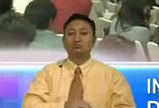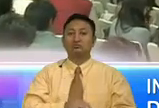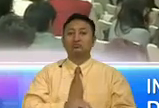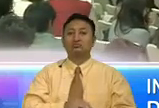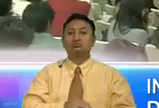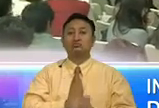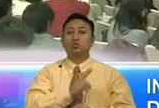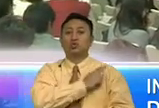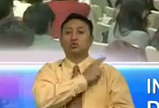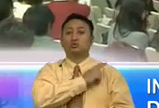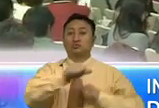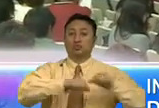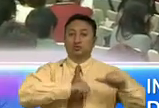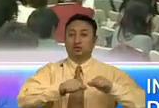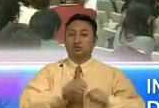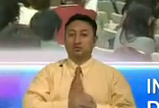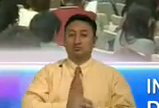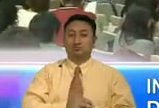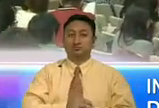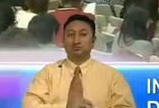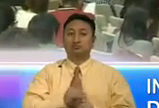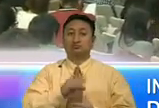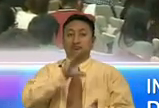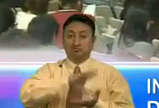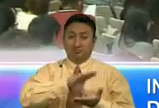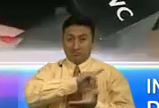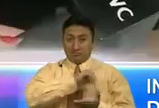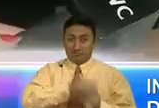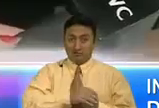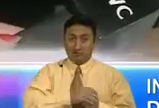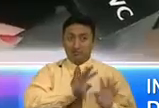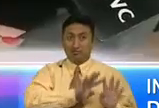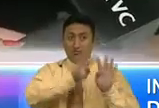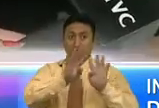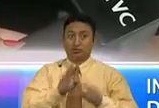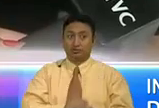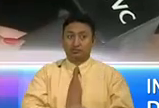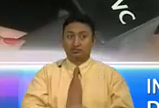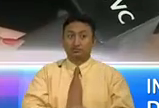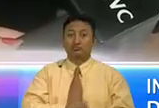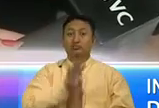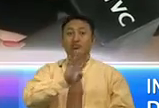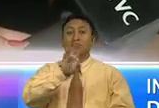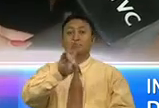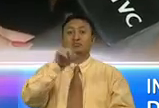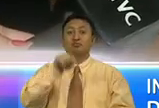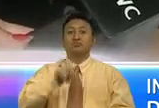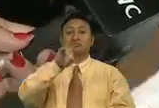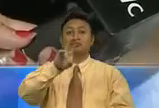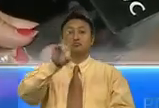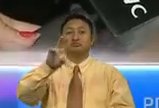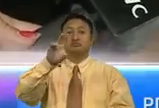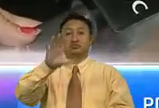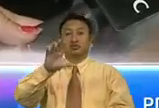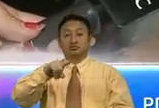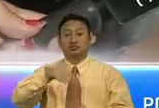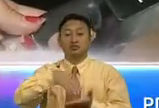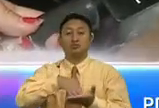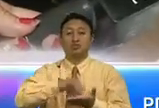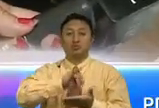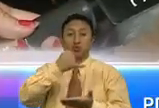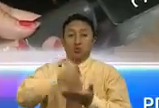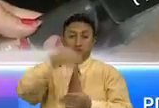Ciencias Administrativas de la Universidad Central del Ecuador. El total de los miembros son de 47.775 miembros de las juntas receptoras del